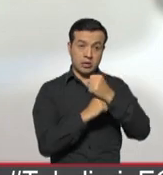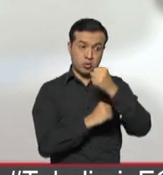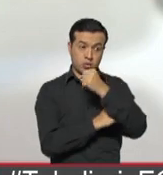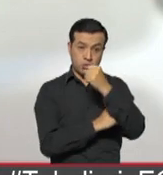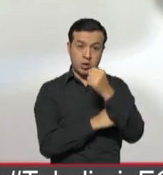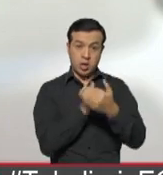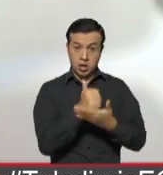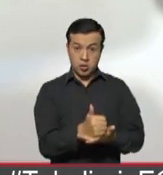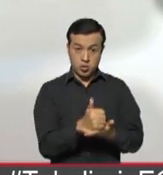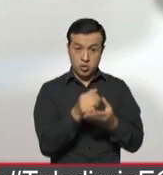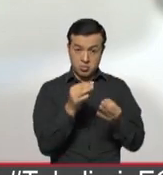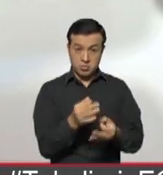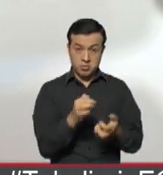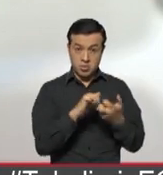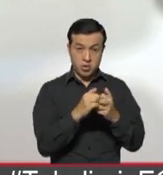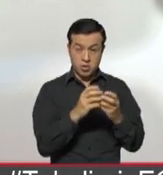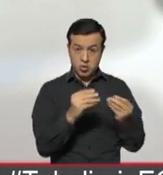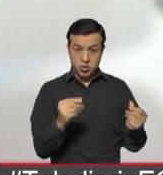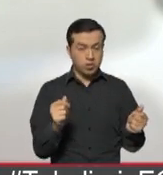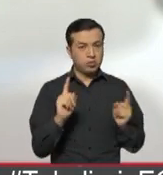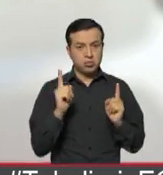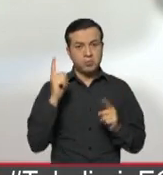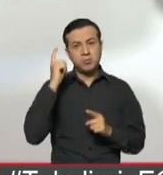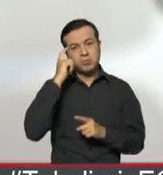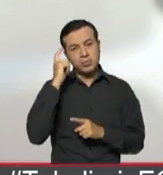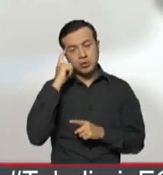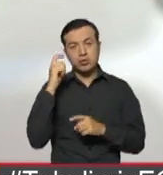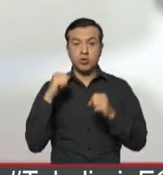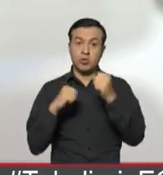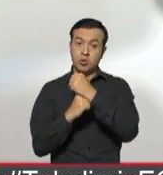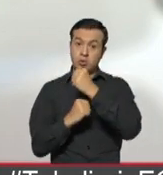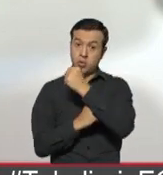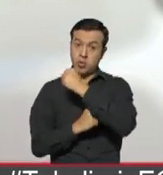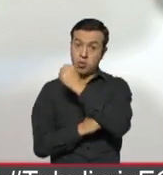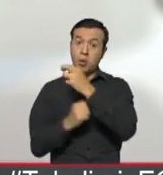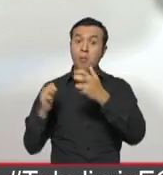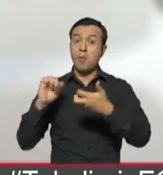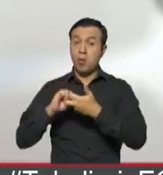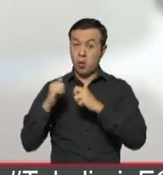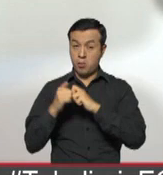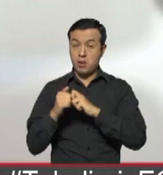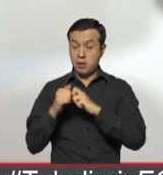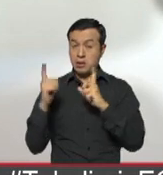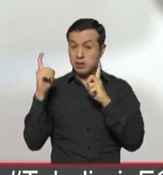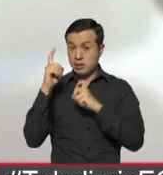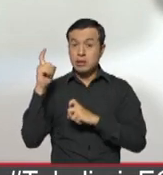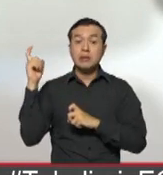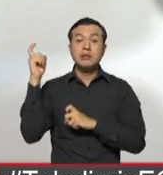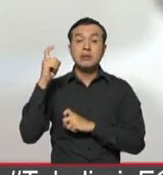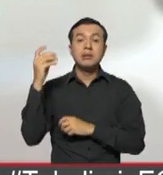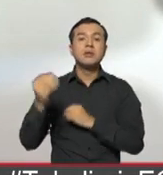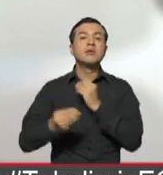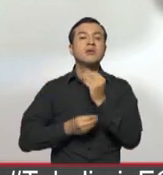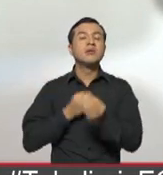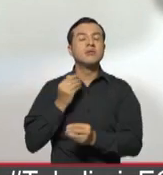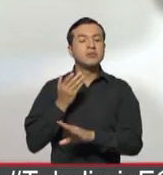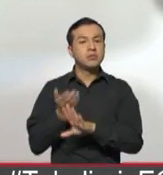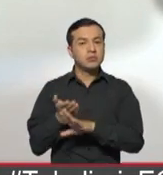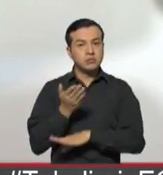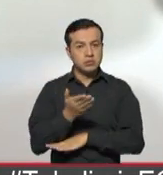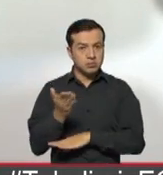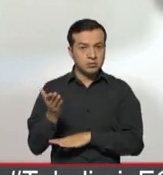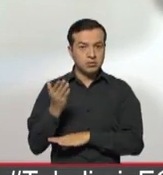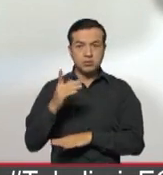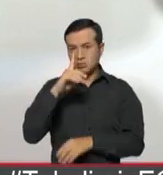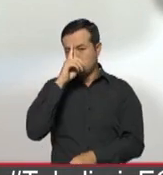parece que para la resolución de los problemas estructurales en el sistema carcelario hay que pasar necesariamente por